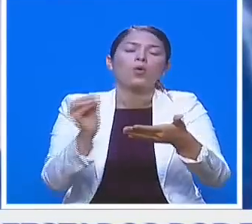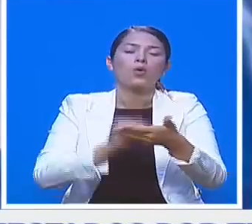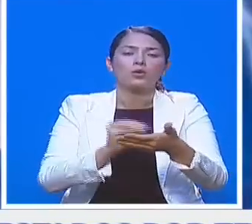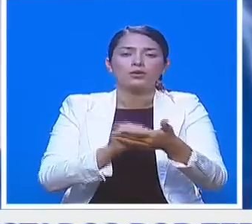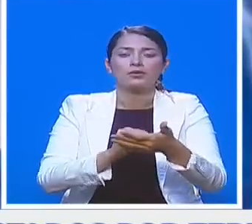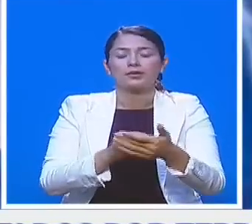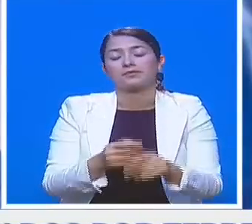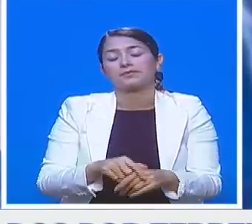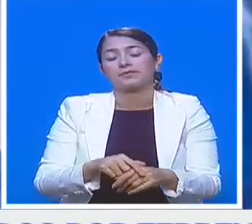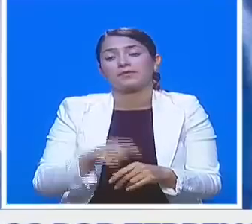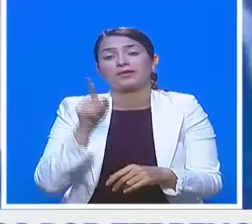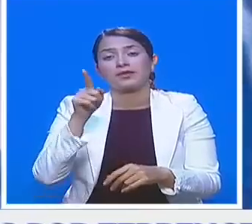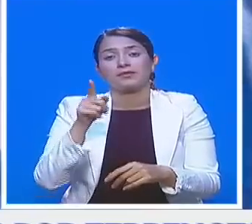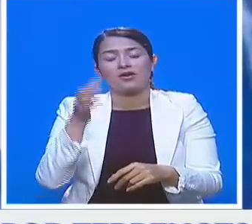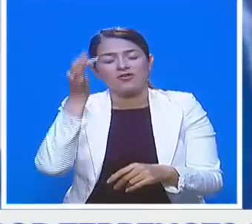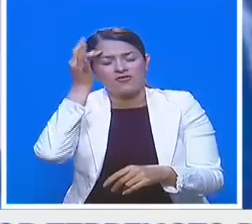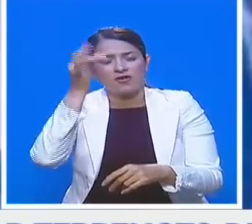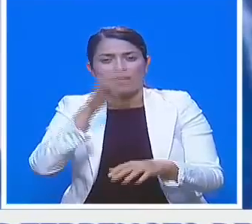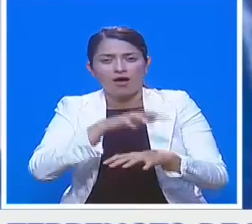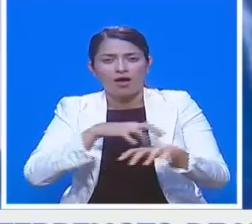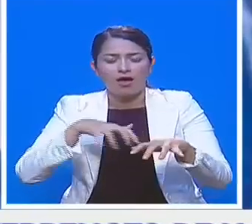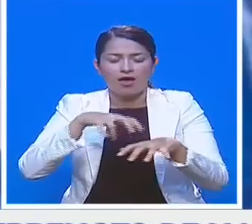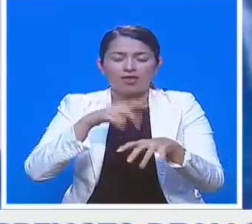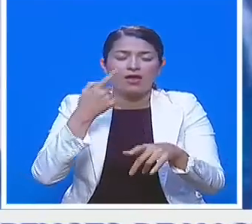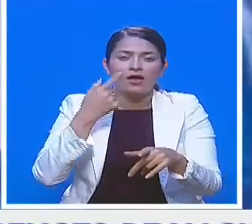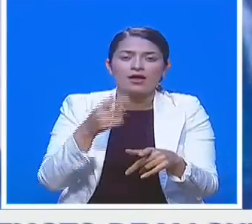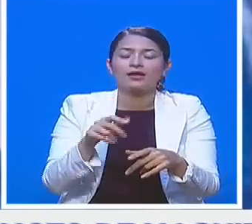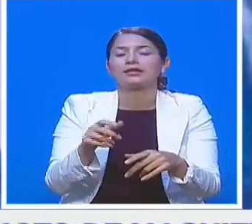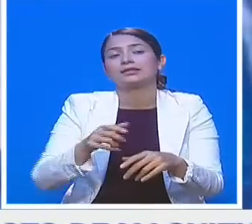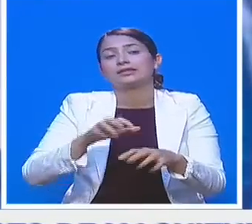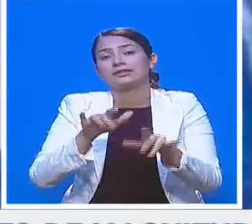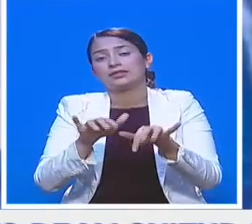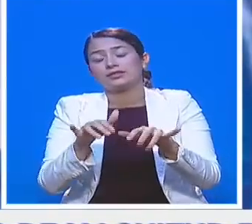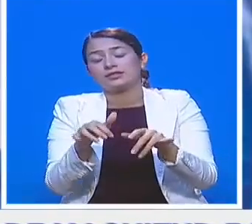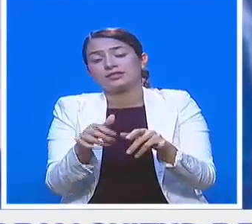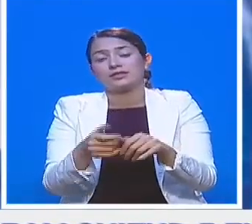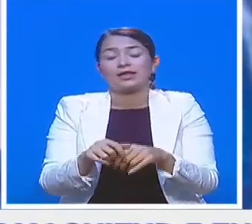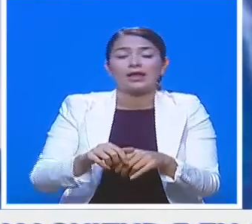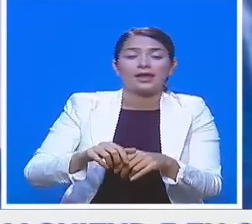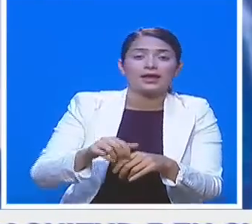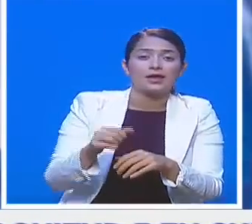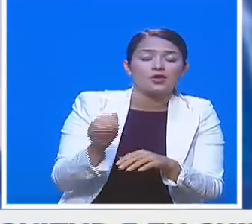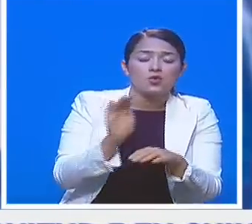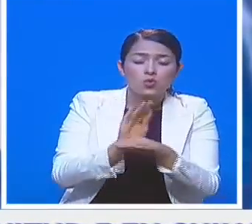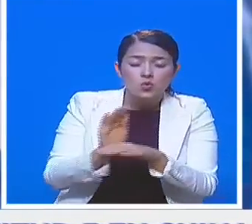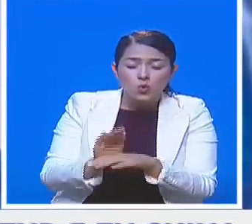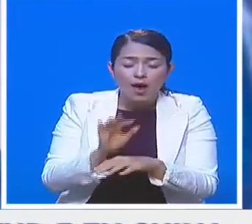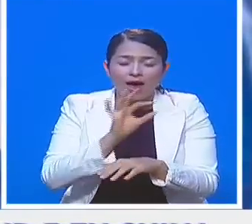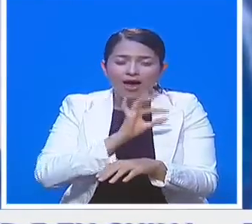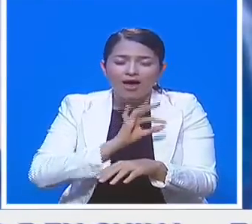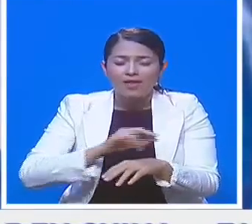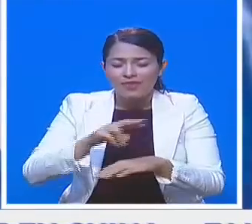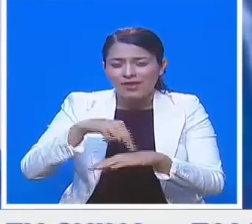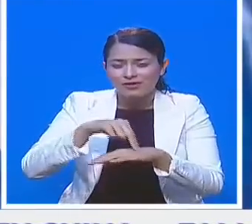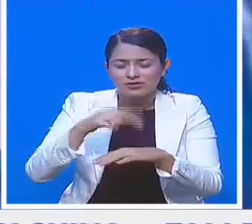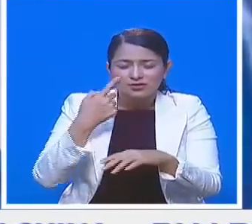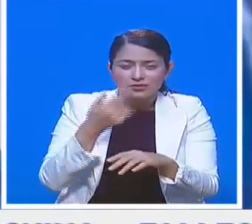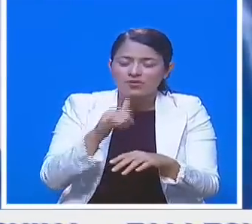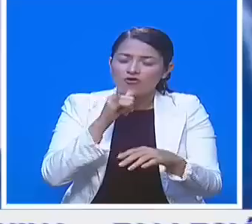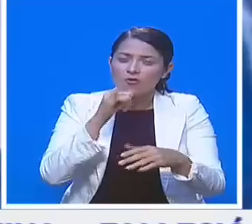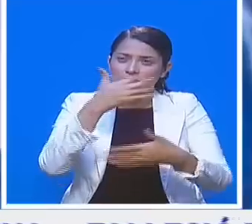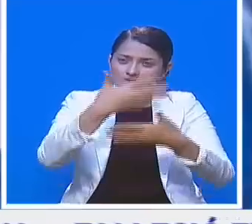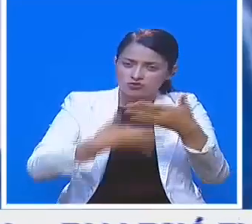con el fiscal general, el secretario de Seguridad Nacional y el director de Inteligencia Nacional, presentarán un informe al presidente